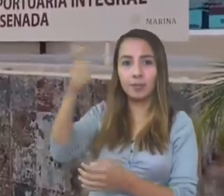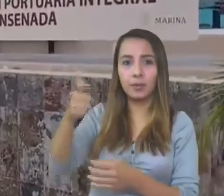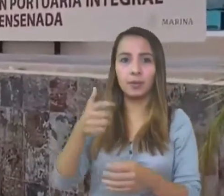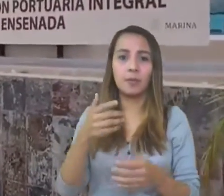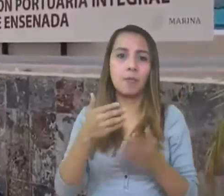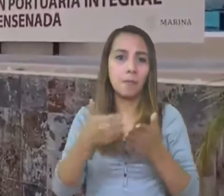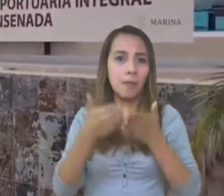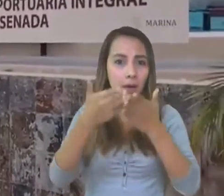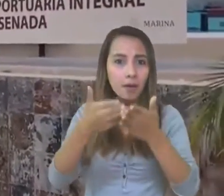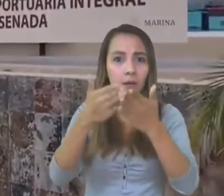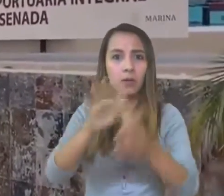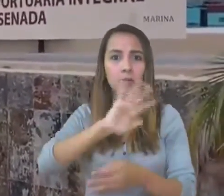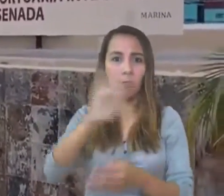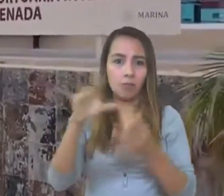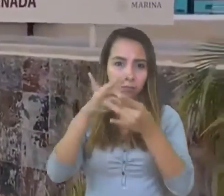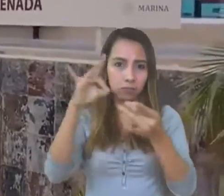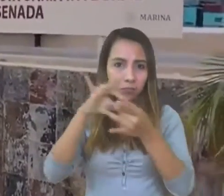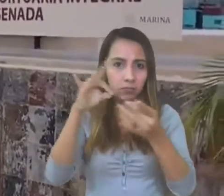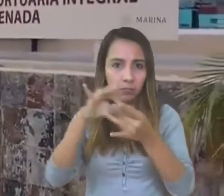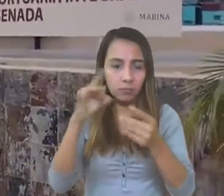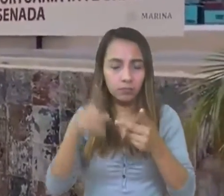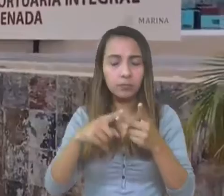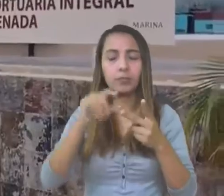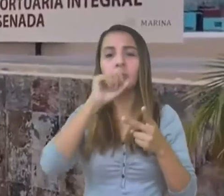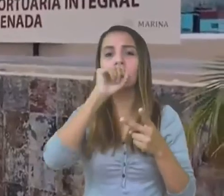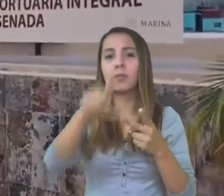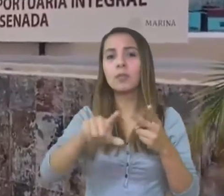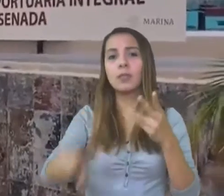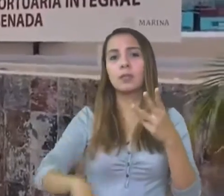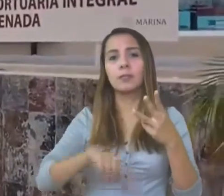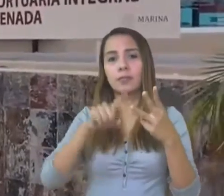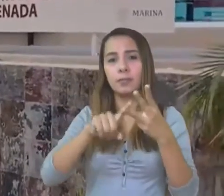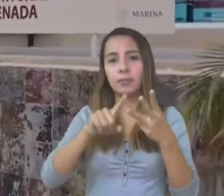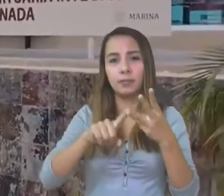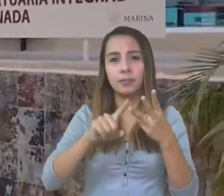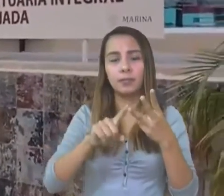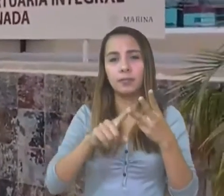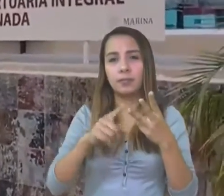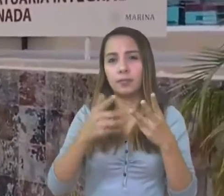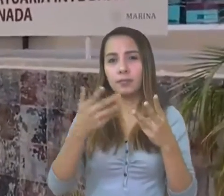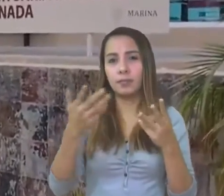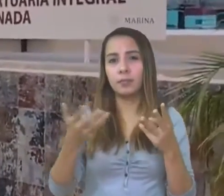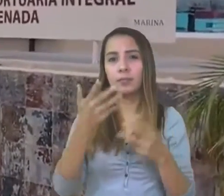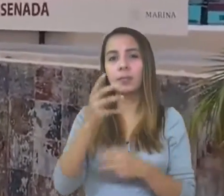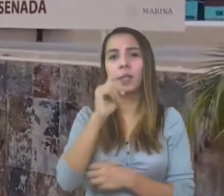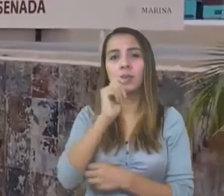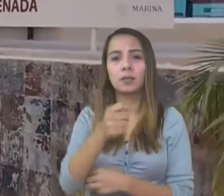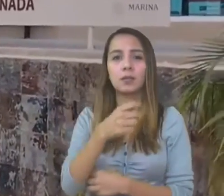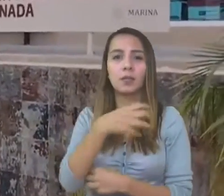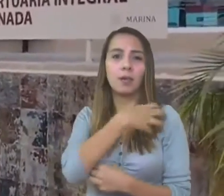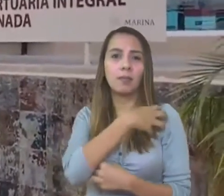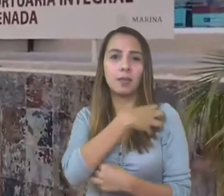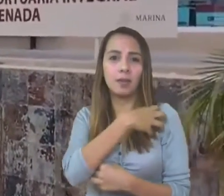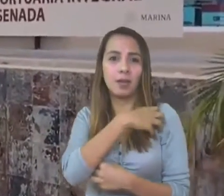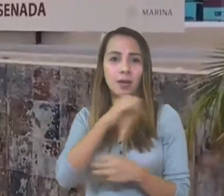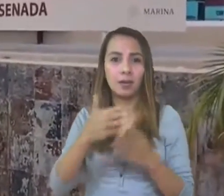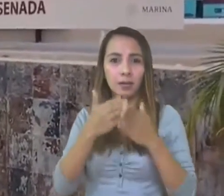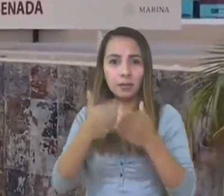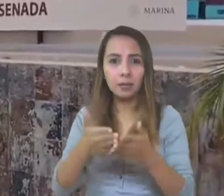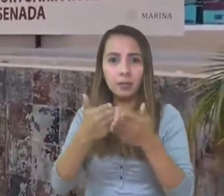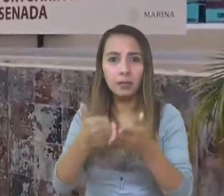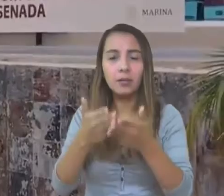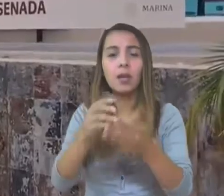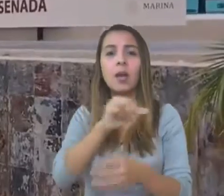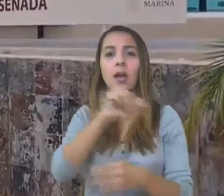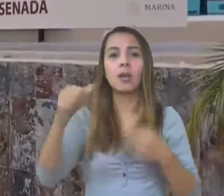se tocó ese tema, y también sobre lo del capitán de puerto, sobre los pasavantes de los